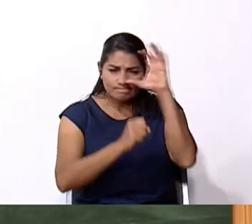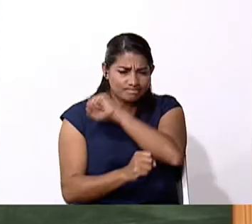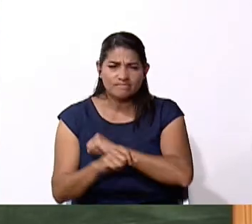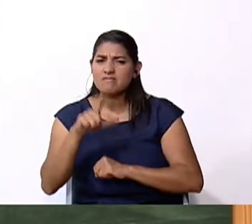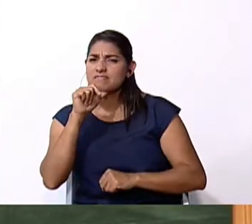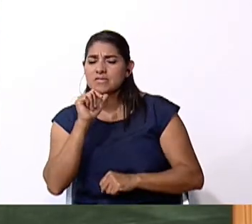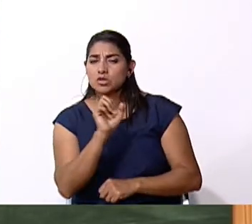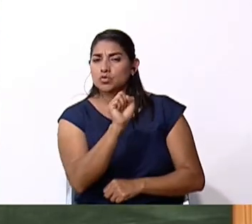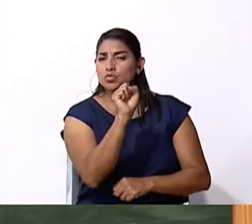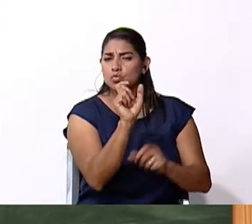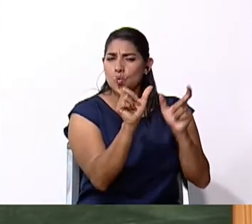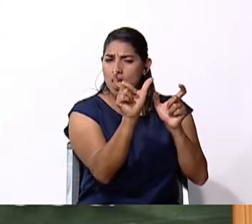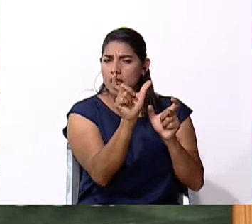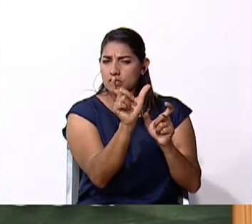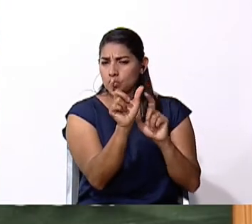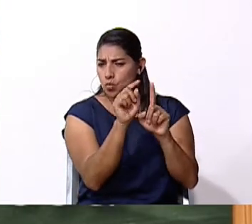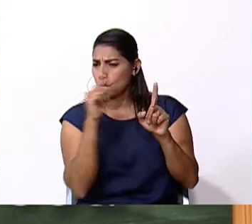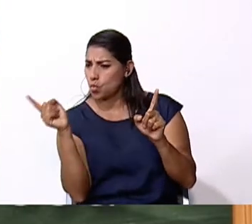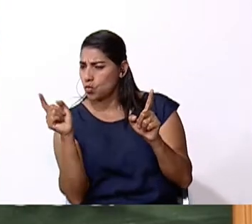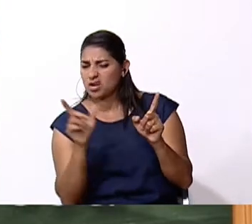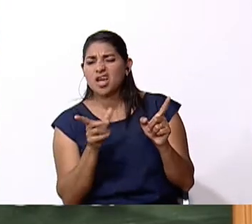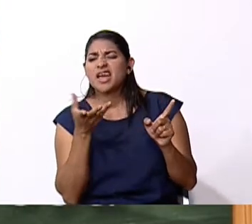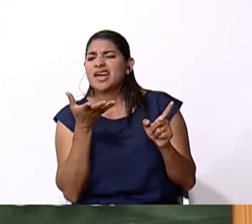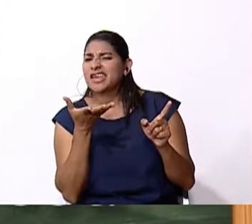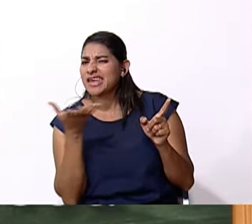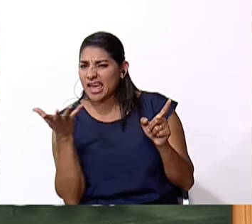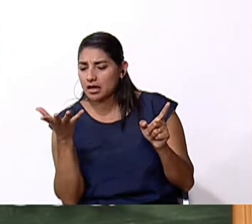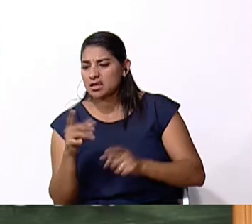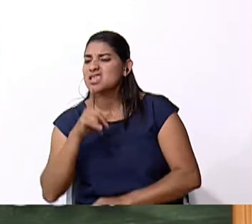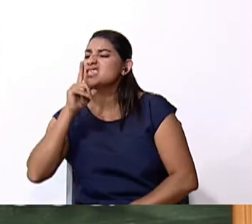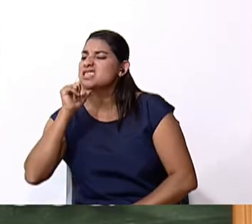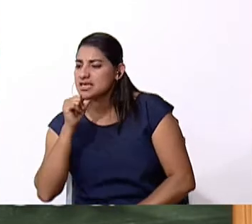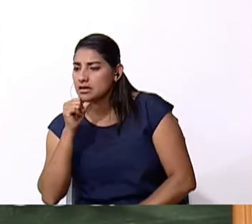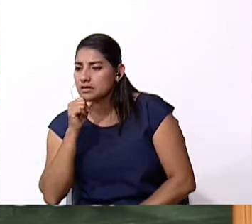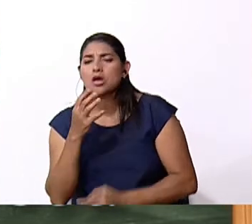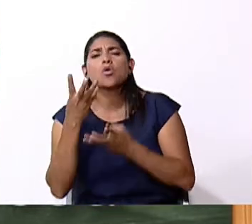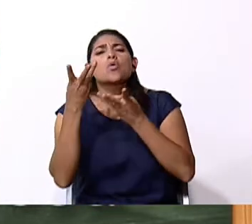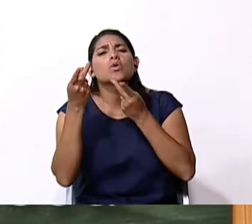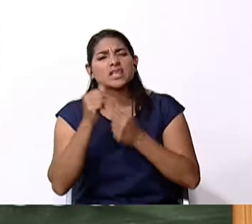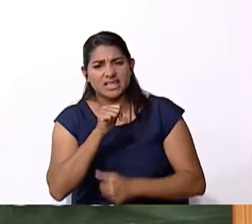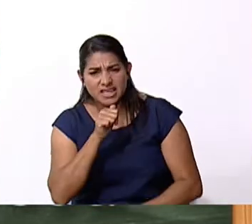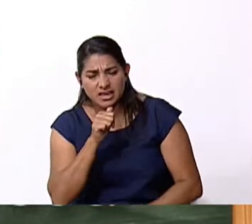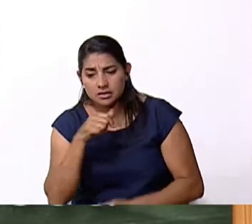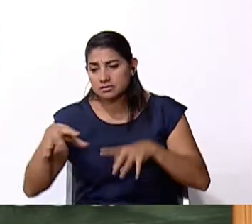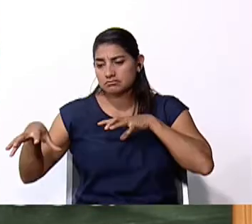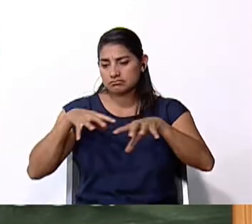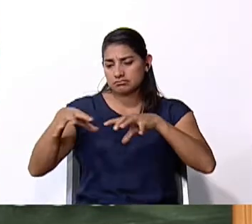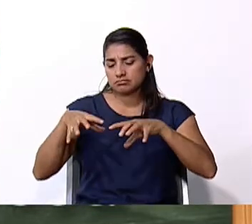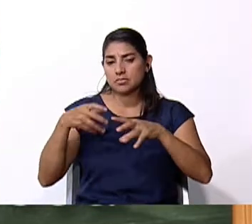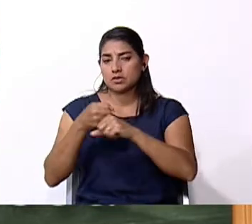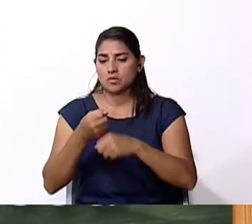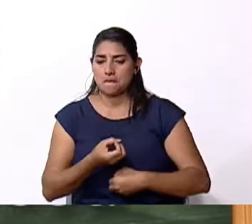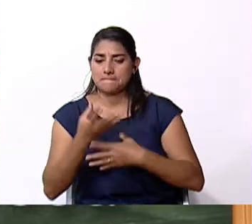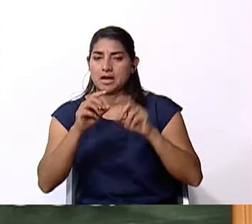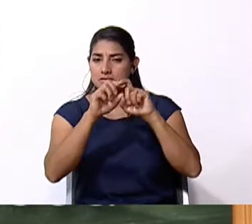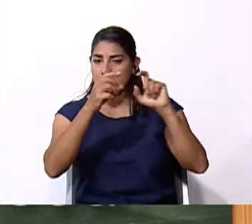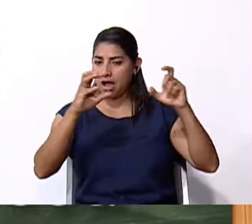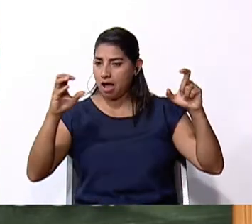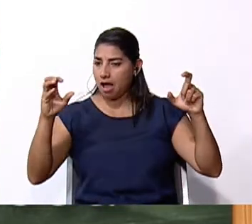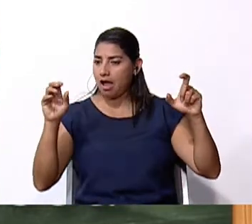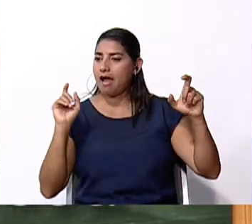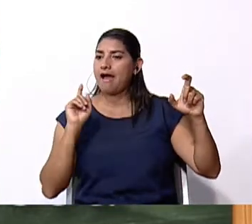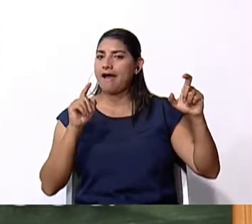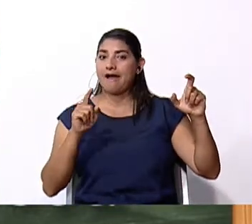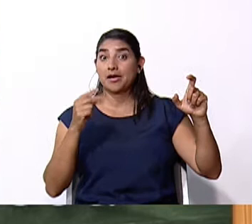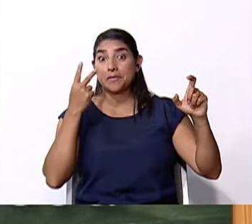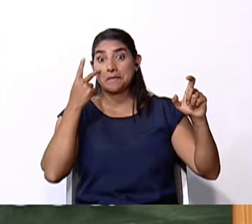de una oración, hay que preguntar qué, quién o quiénes realizan la acción que expresa el verbo.